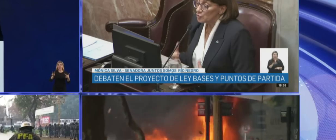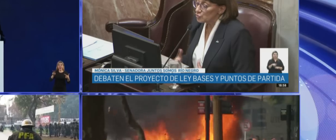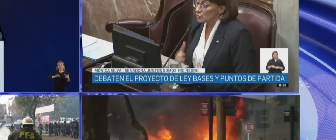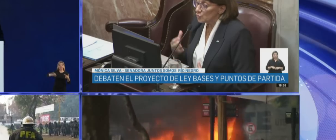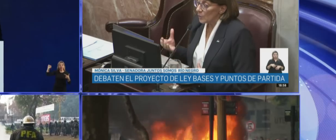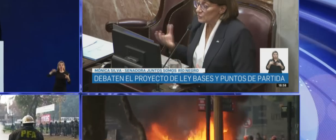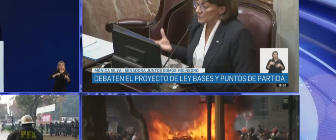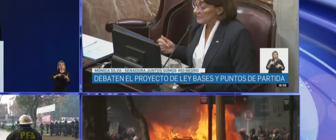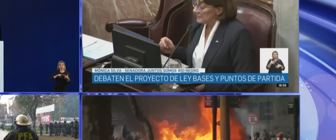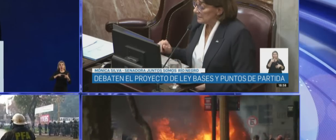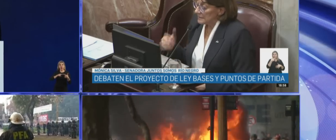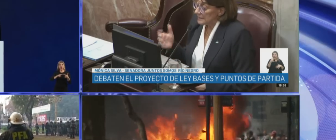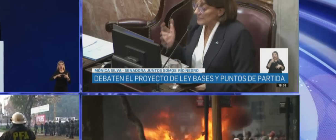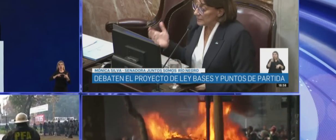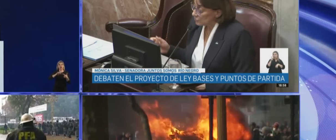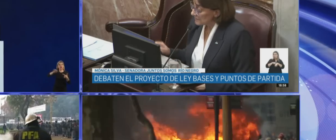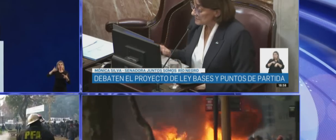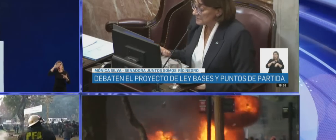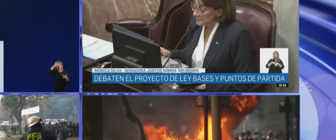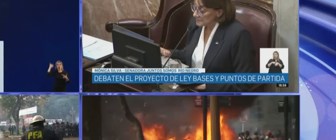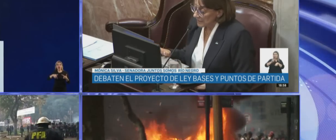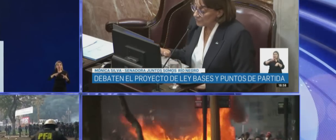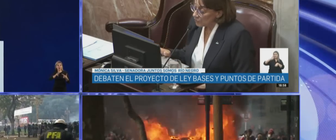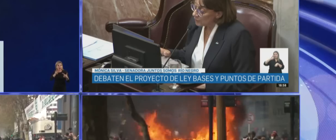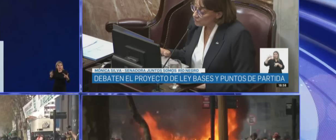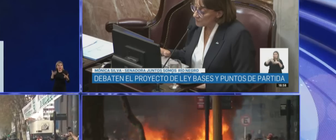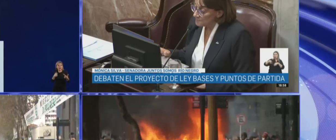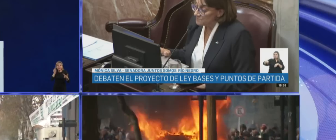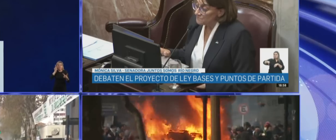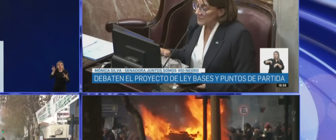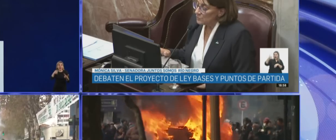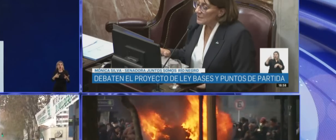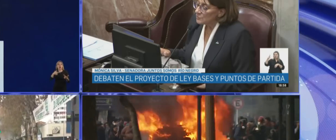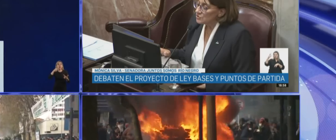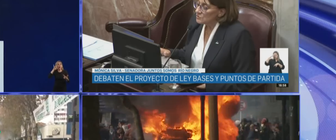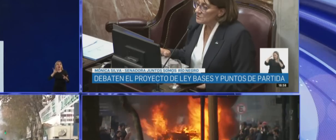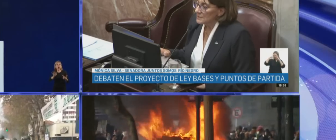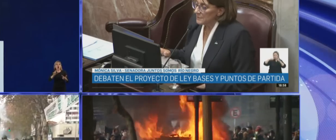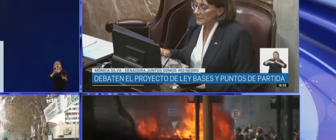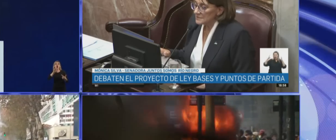inflación, digo, lo más honesto intelectualmente sería mirar la núcleo, la core.